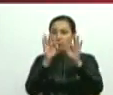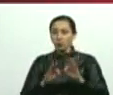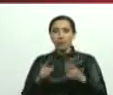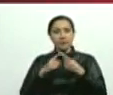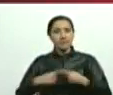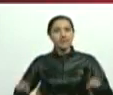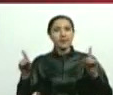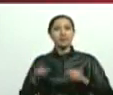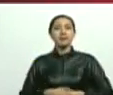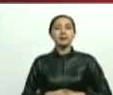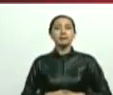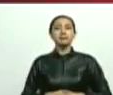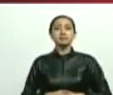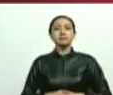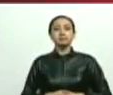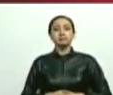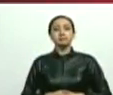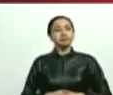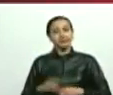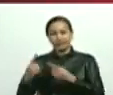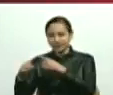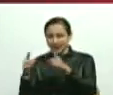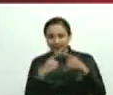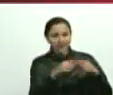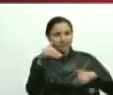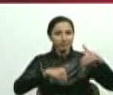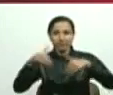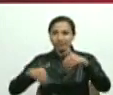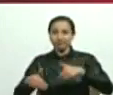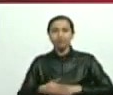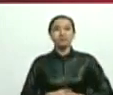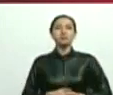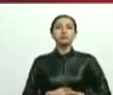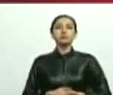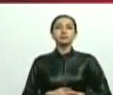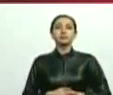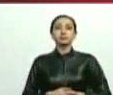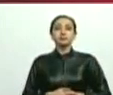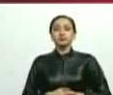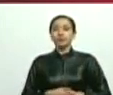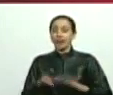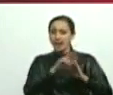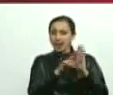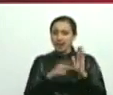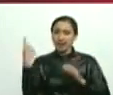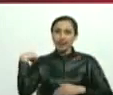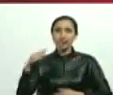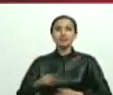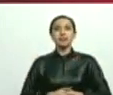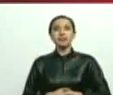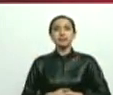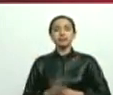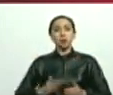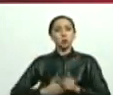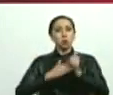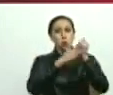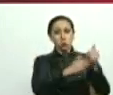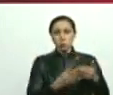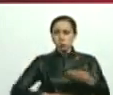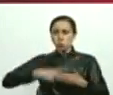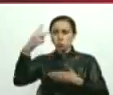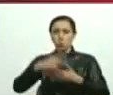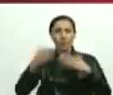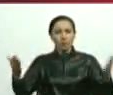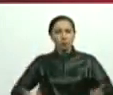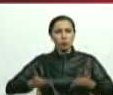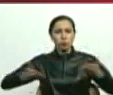Prácticamente ninguna elección se parece a la otra. Cada elección tiene sus reglas, sus liderazgos, sus programas, sus